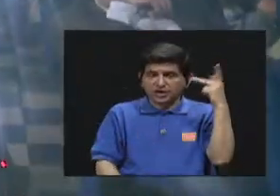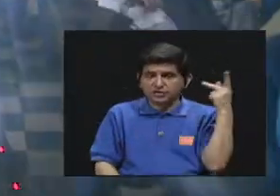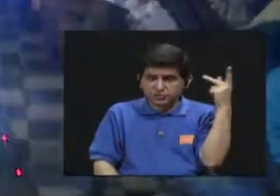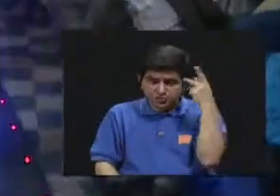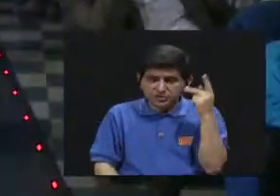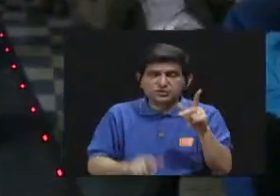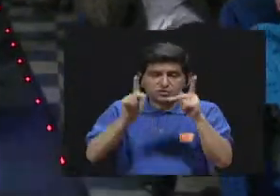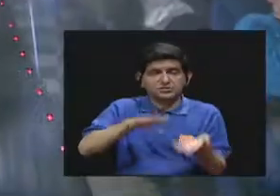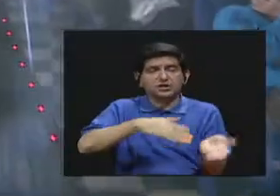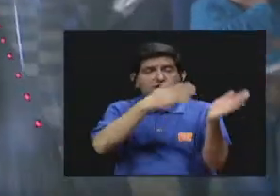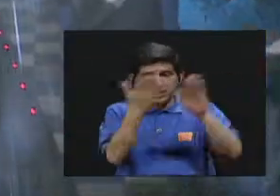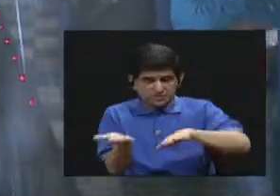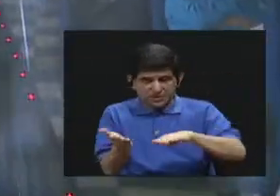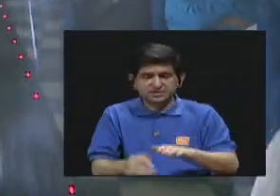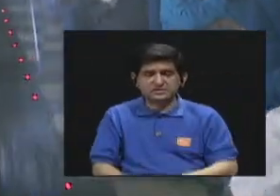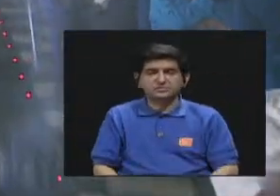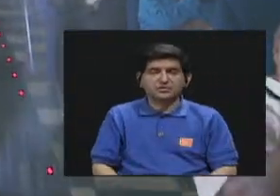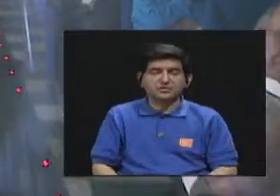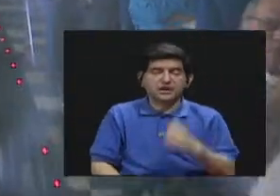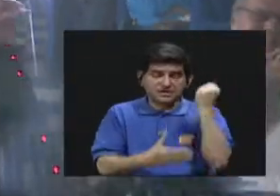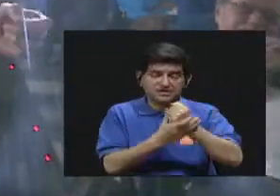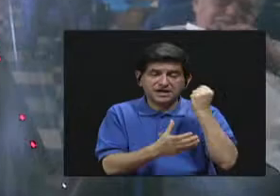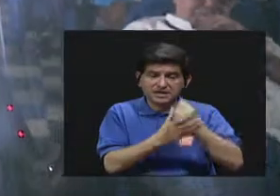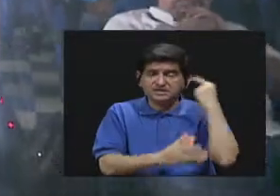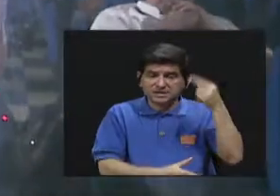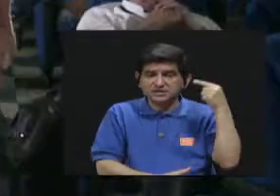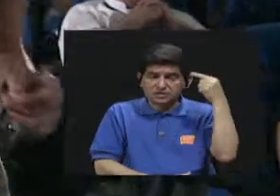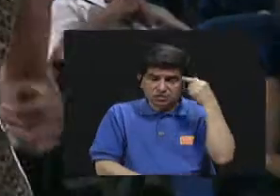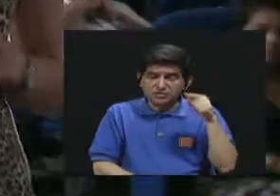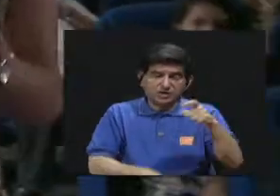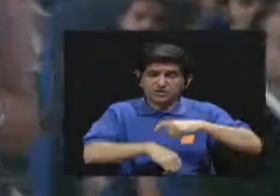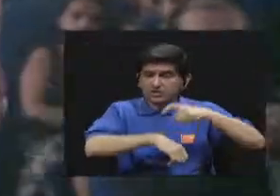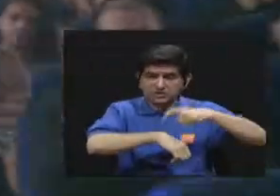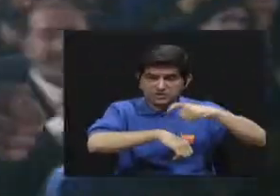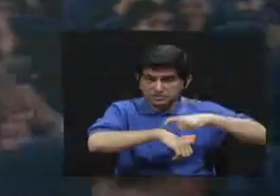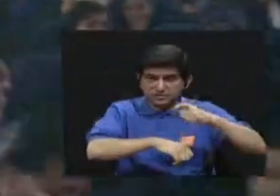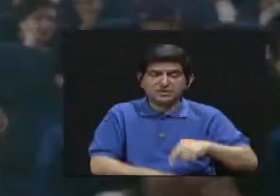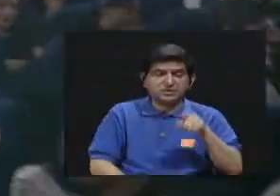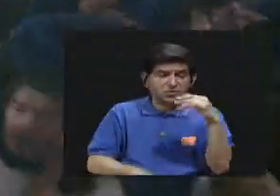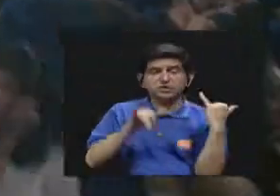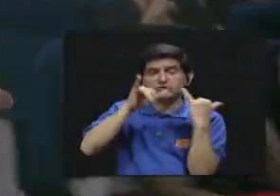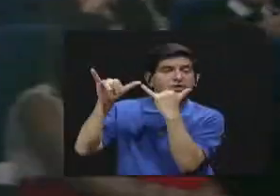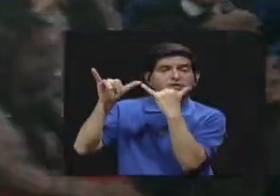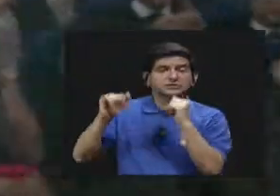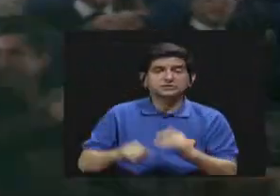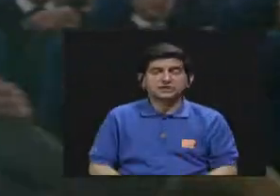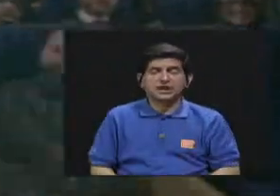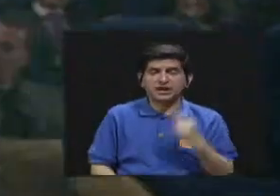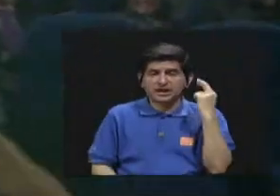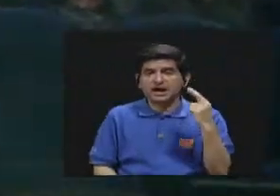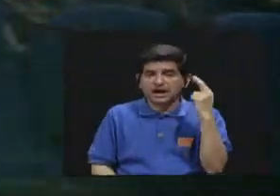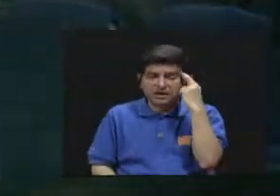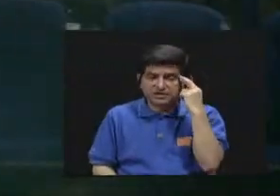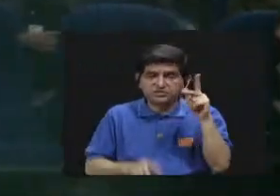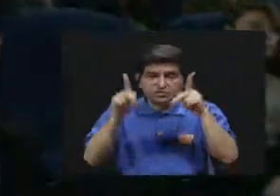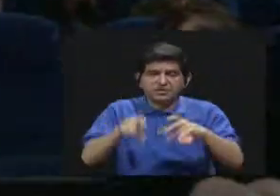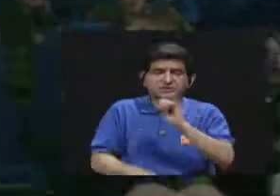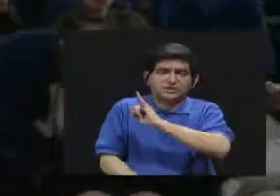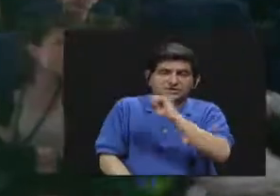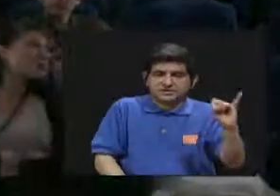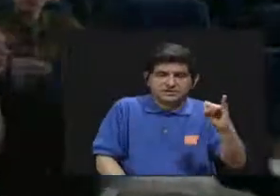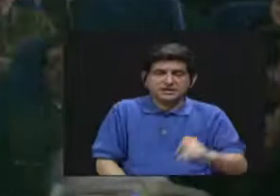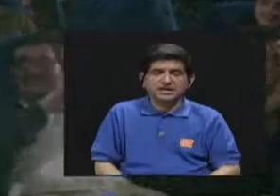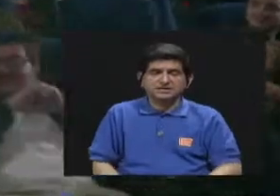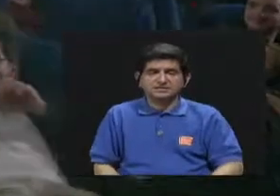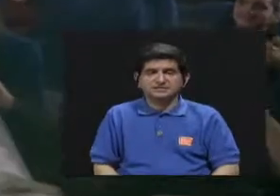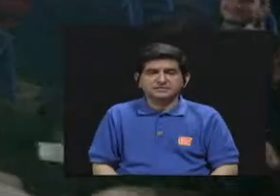muertos, asesinados por el Estado, ¿verdad? Que la denuncia que ellos hacen. como por ser de izquierda, ¿verdad? Aquí nosotros sí,